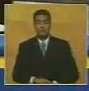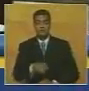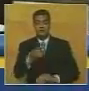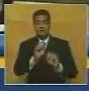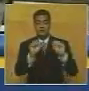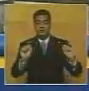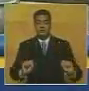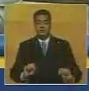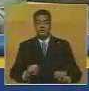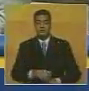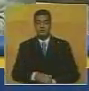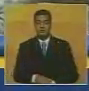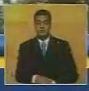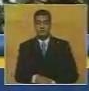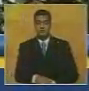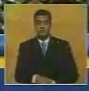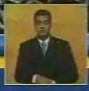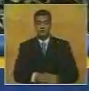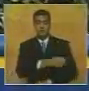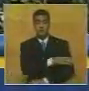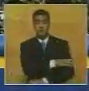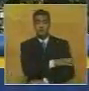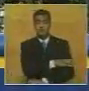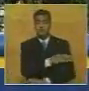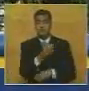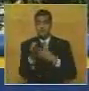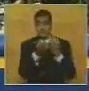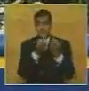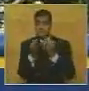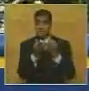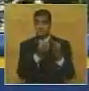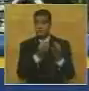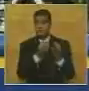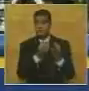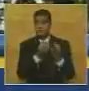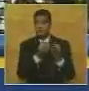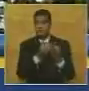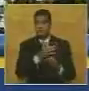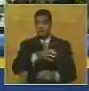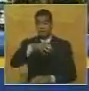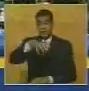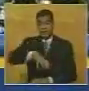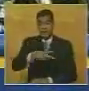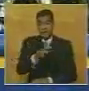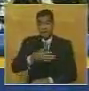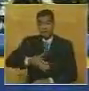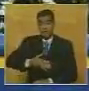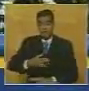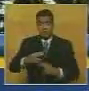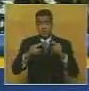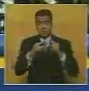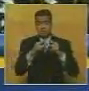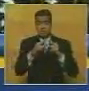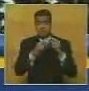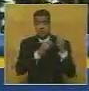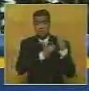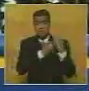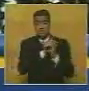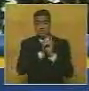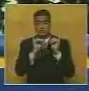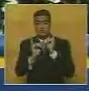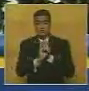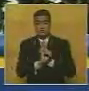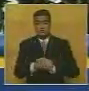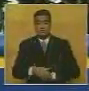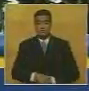este sistema? La representación opositora argumentó que incluso en estado de excepción no se puede desconocer la jurisdicción